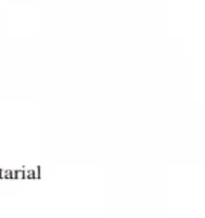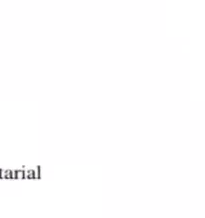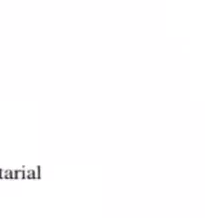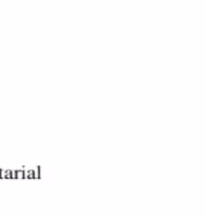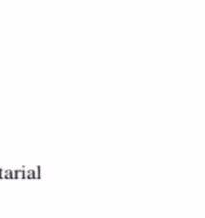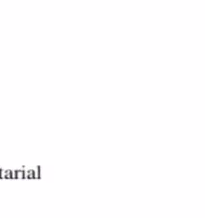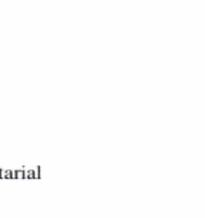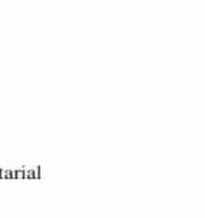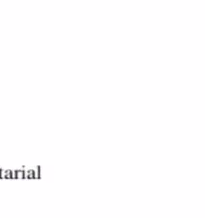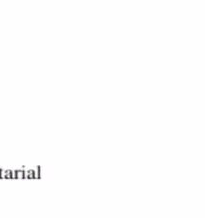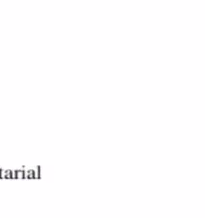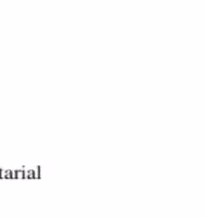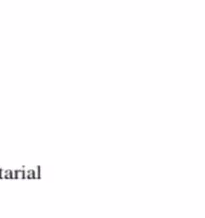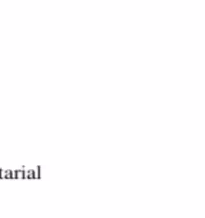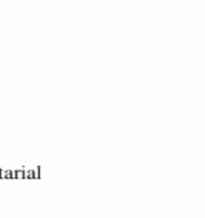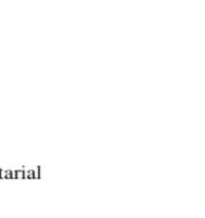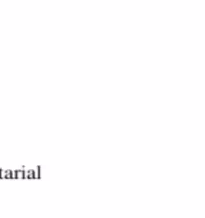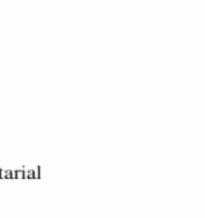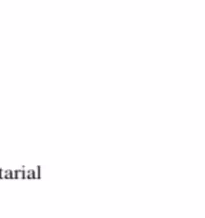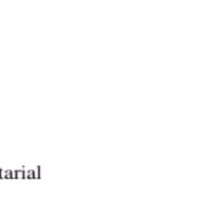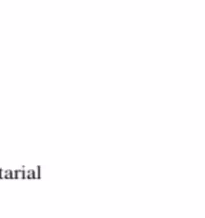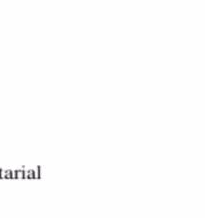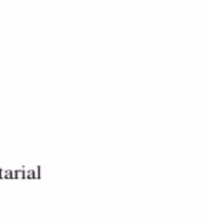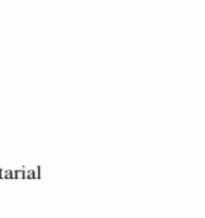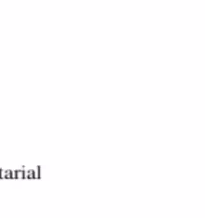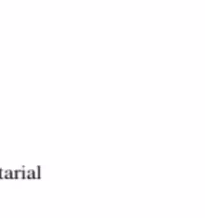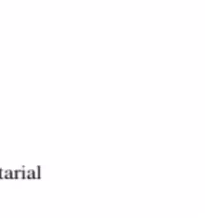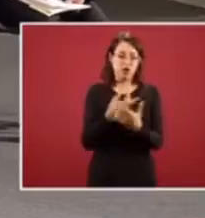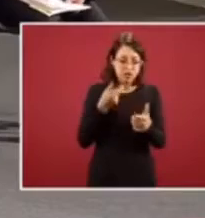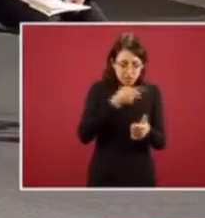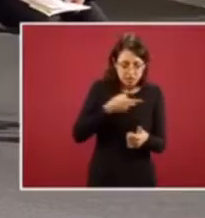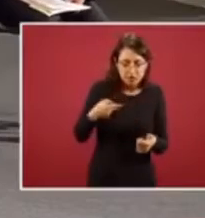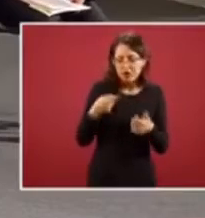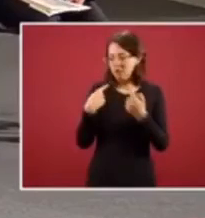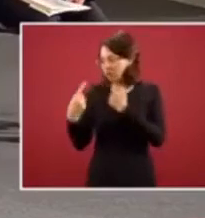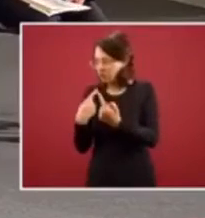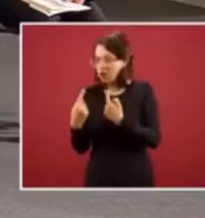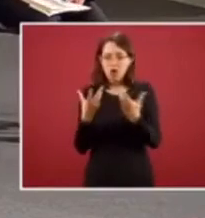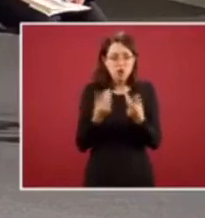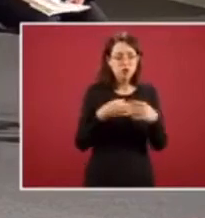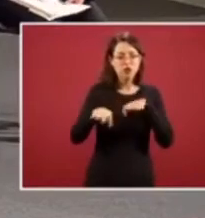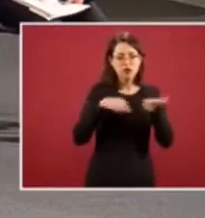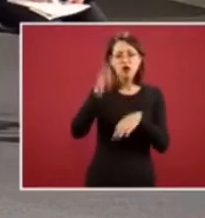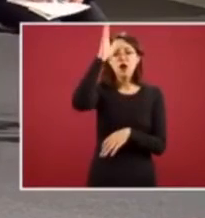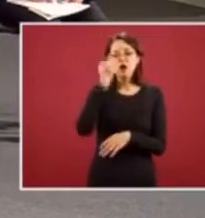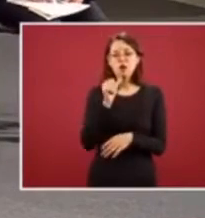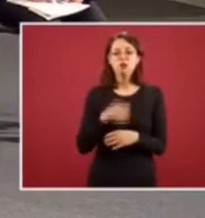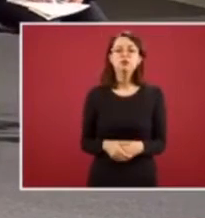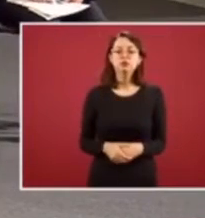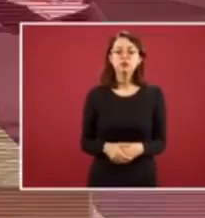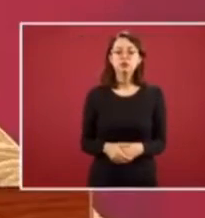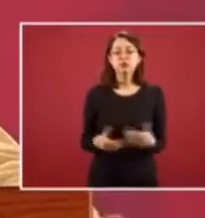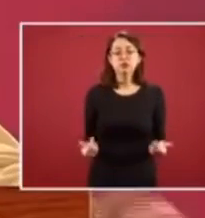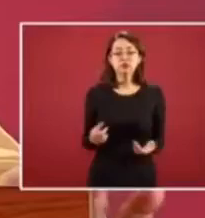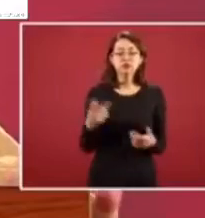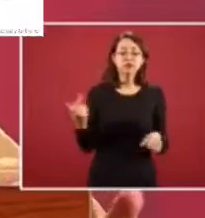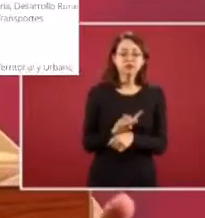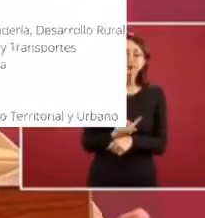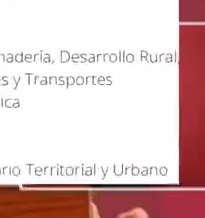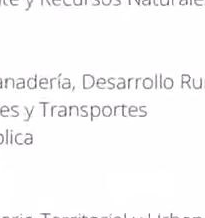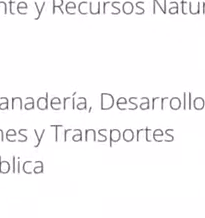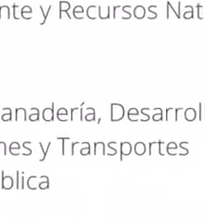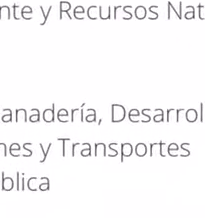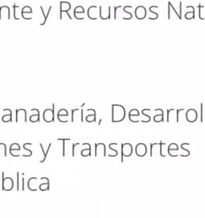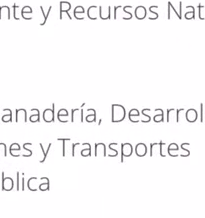de Salud, tiene que ser de manera integral, y eso nos obliga a los funcionarios a articularnos, a ponernos de acuerdo, a trabajar juntos. El caso del Alto Golfo de California es